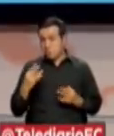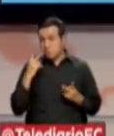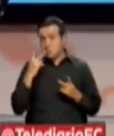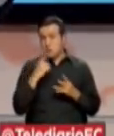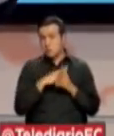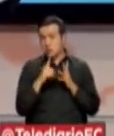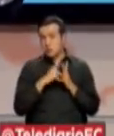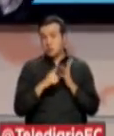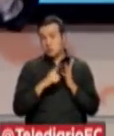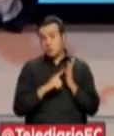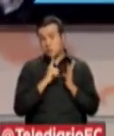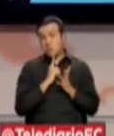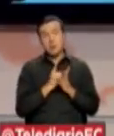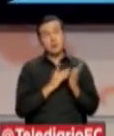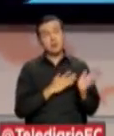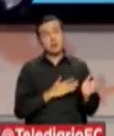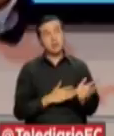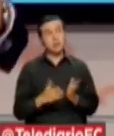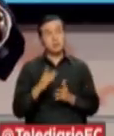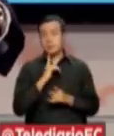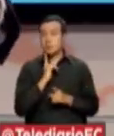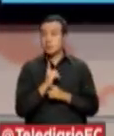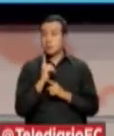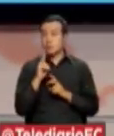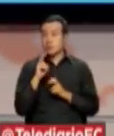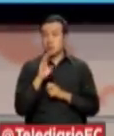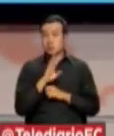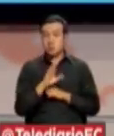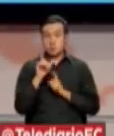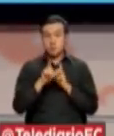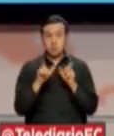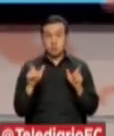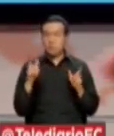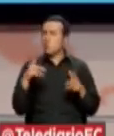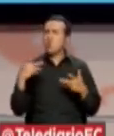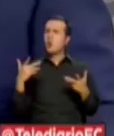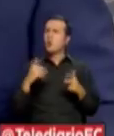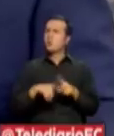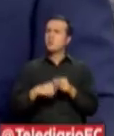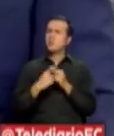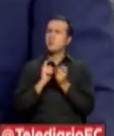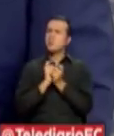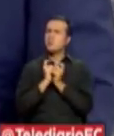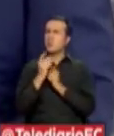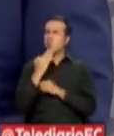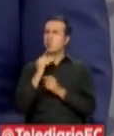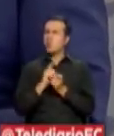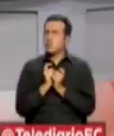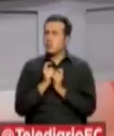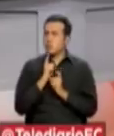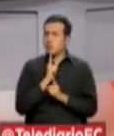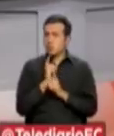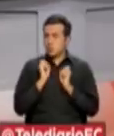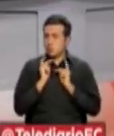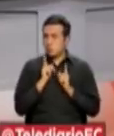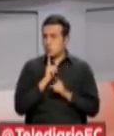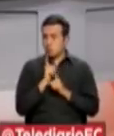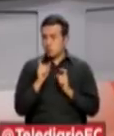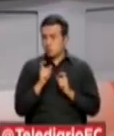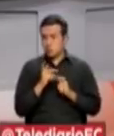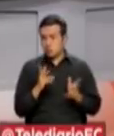diferentes órdenes diferentes campos para que de una vez por todas como comenzará cosa abrazo dándole oportunidad a la gente